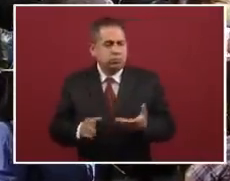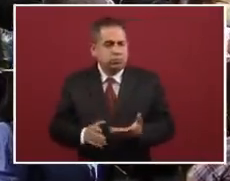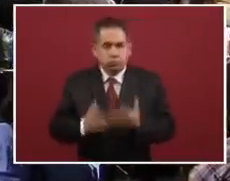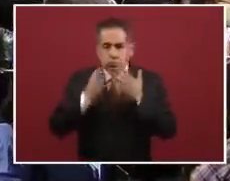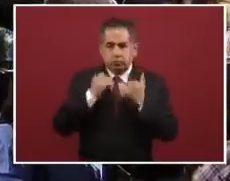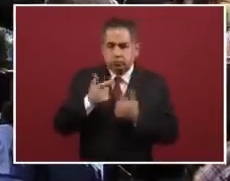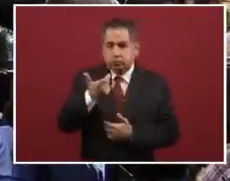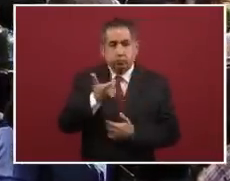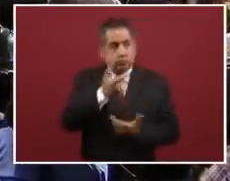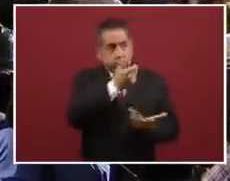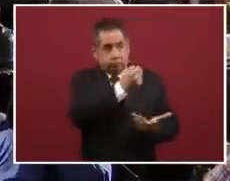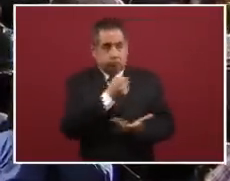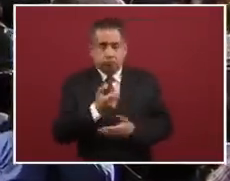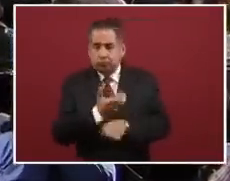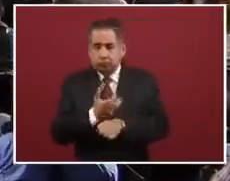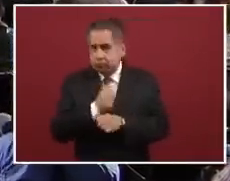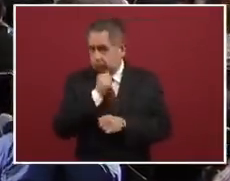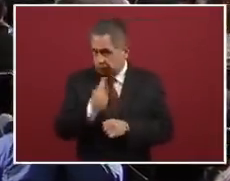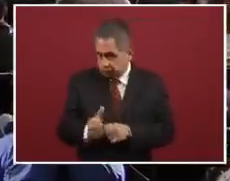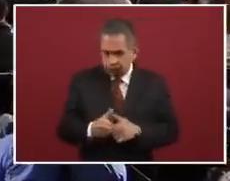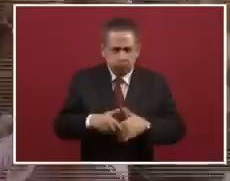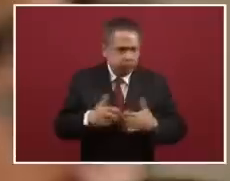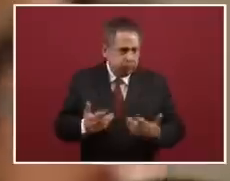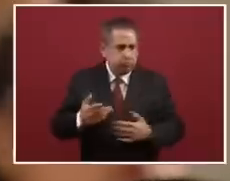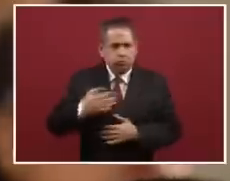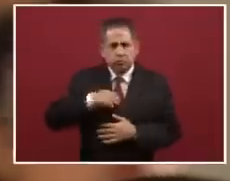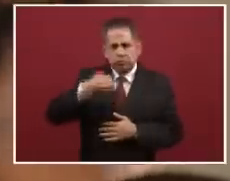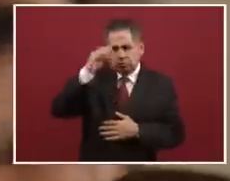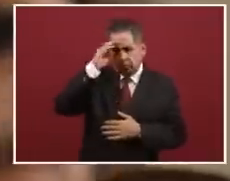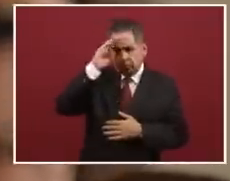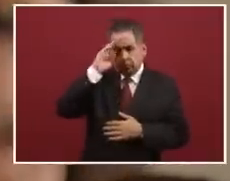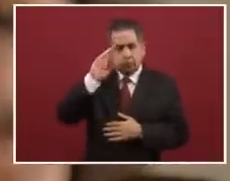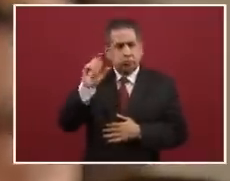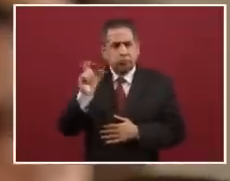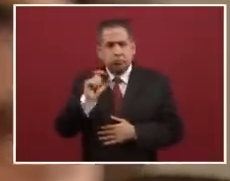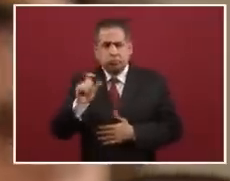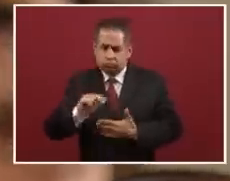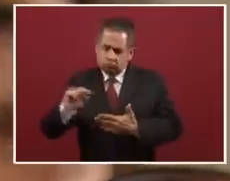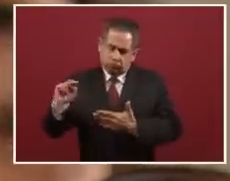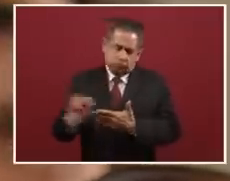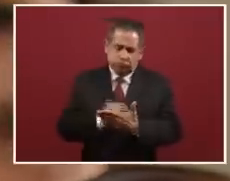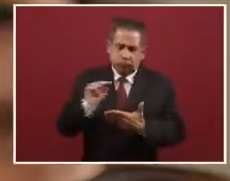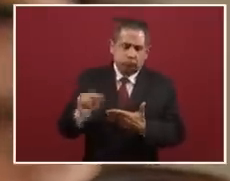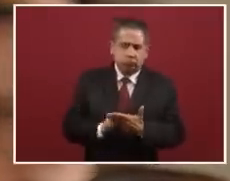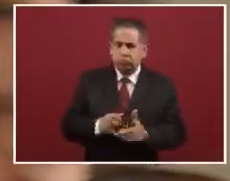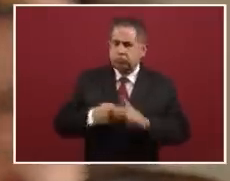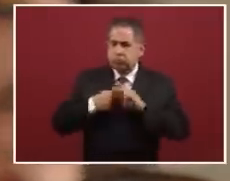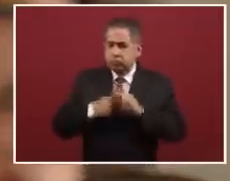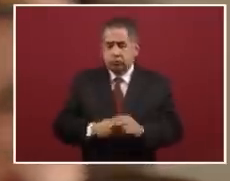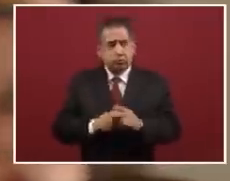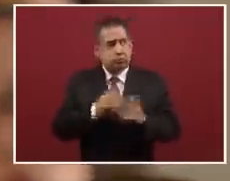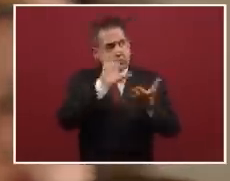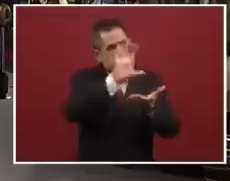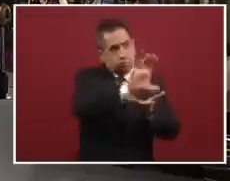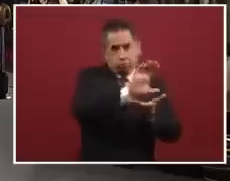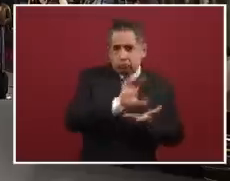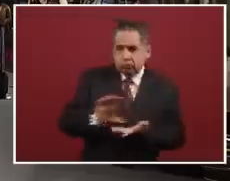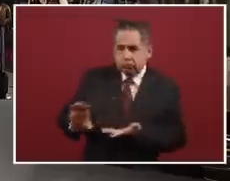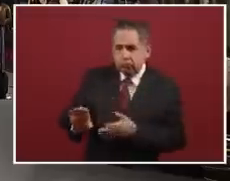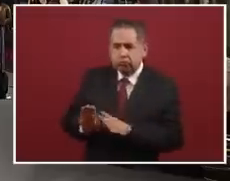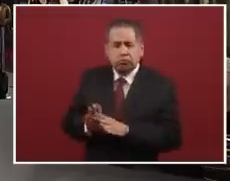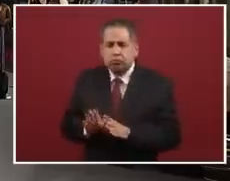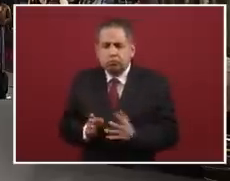de Estados Unidos. ¿Se tiene en mente el momento en el que se va a firmar para que comiencen a bajar esos recursos?